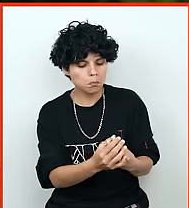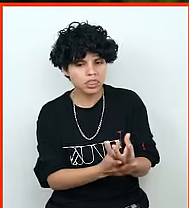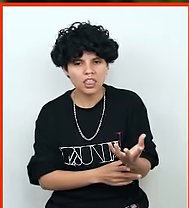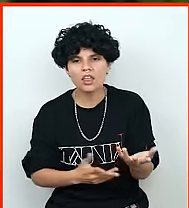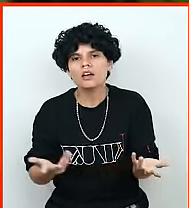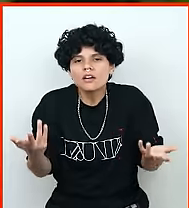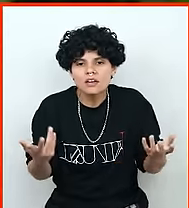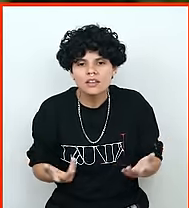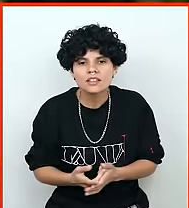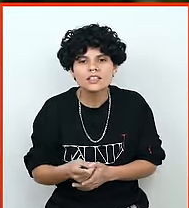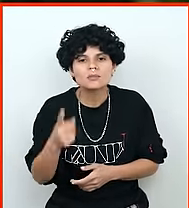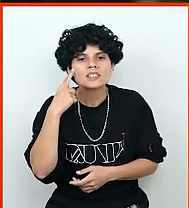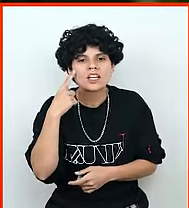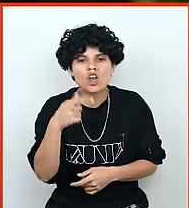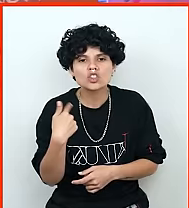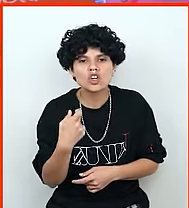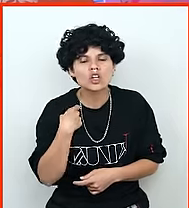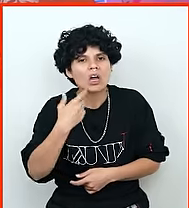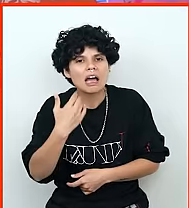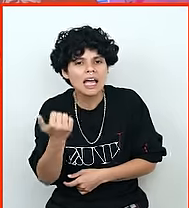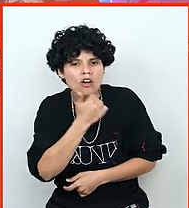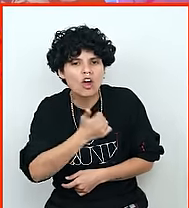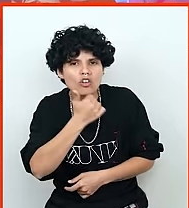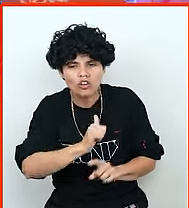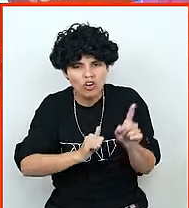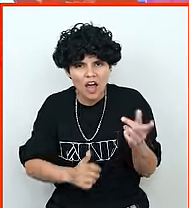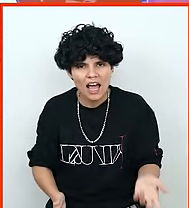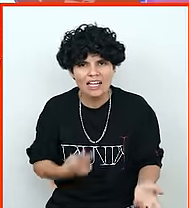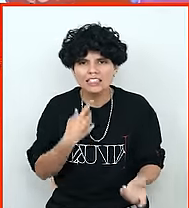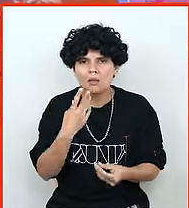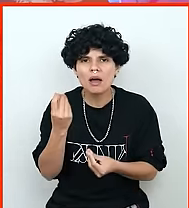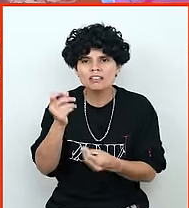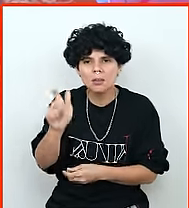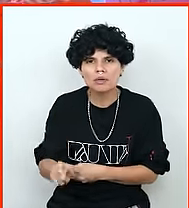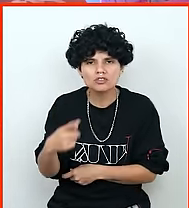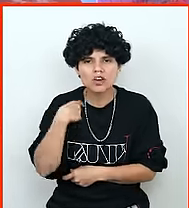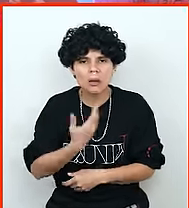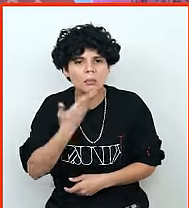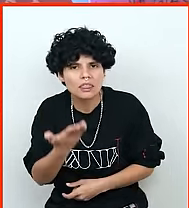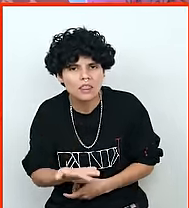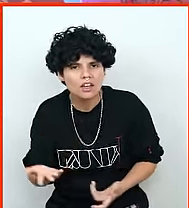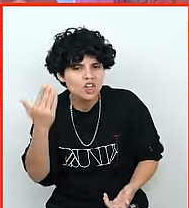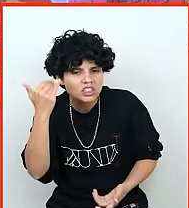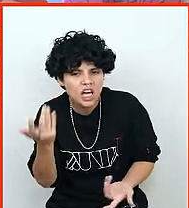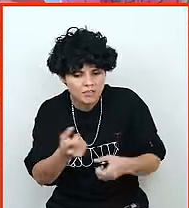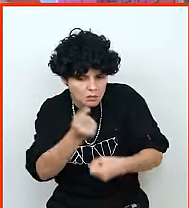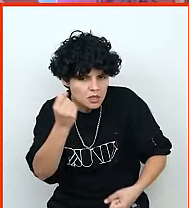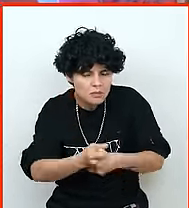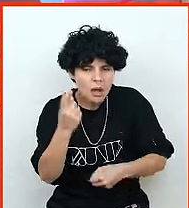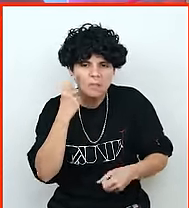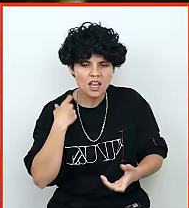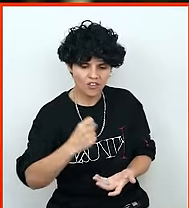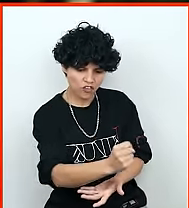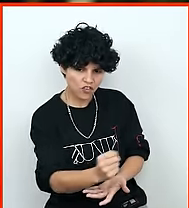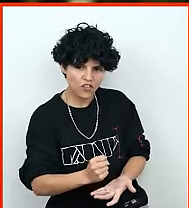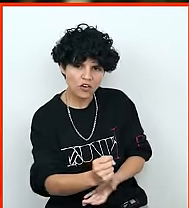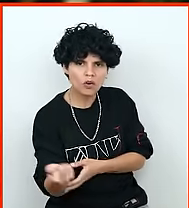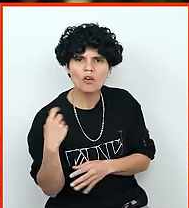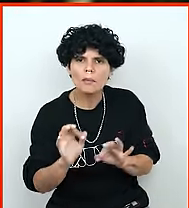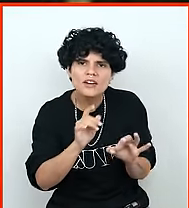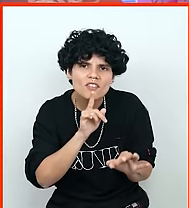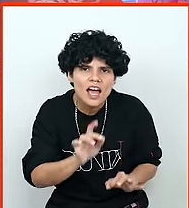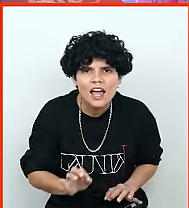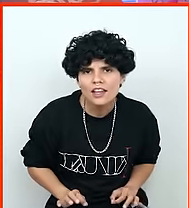los dedos. Yo hasta aquí creía que las weás que teníamos eran malas, pero ahora me doy cuenta que son los invitados los que no. No eran malas, pero en el hombre como lo